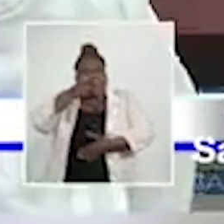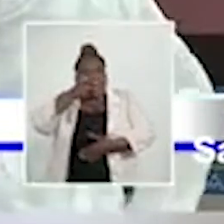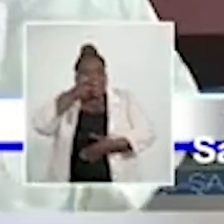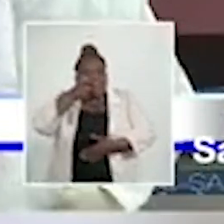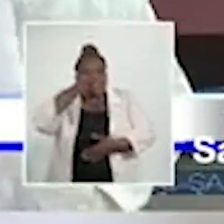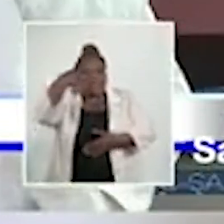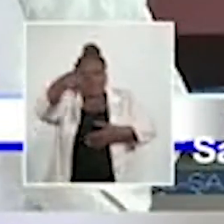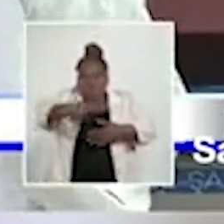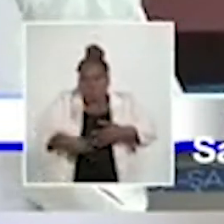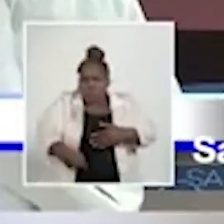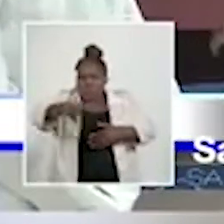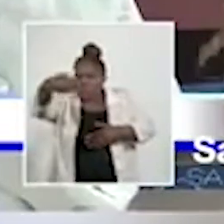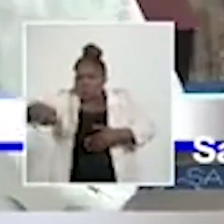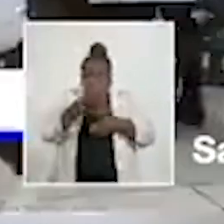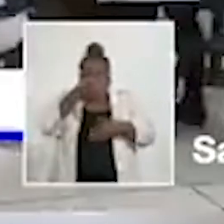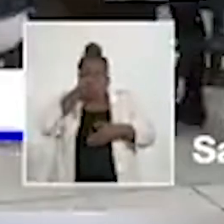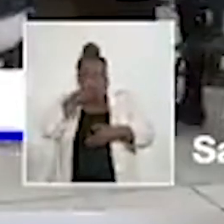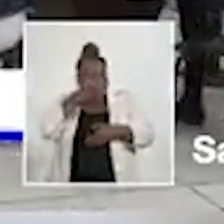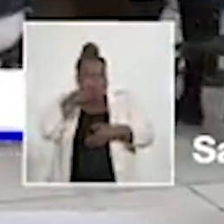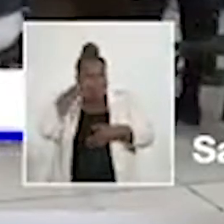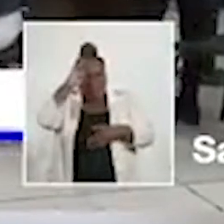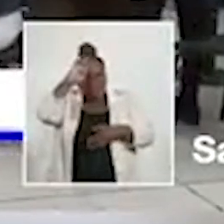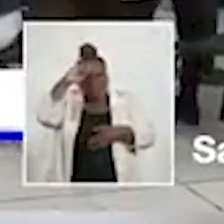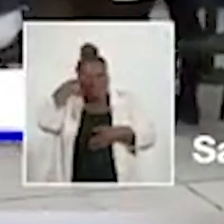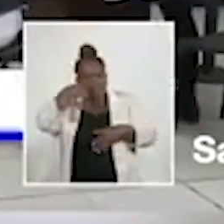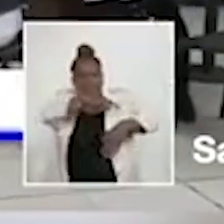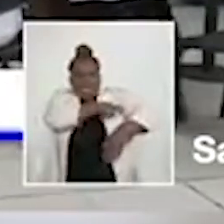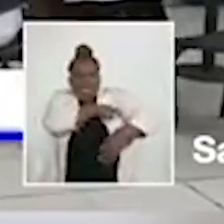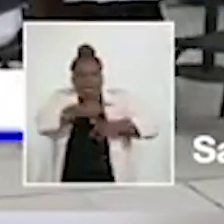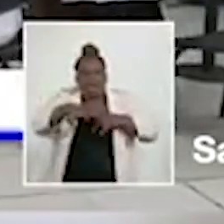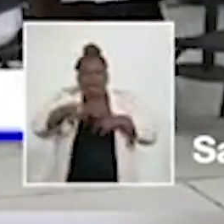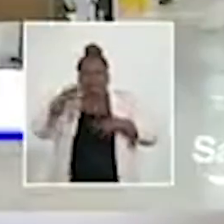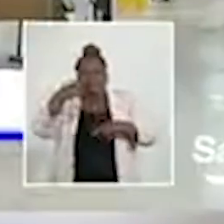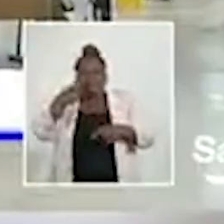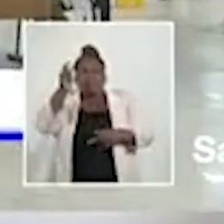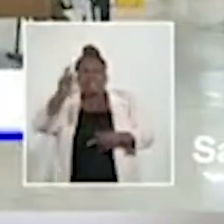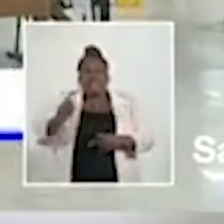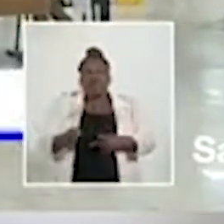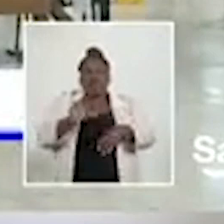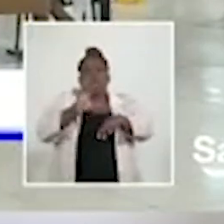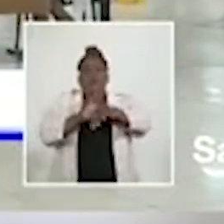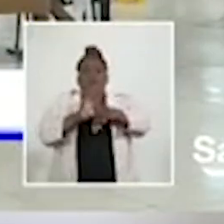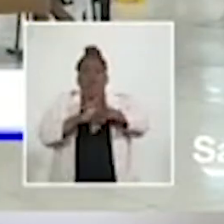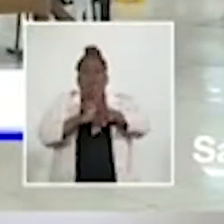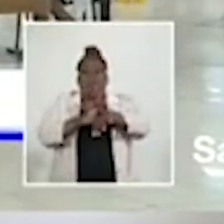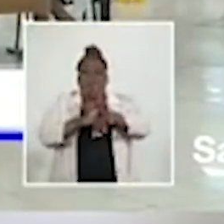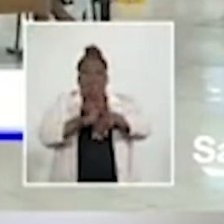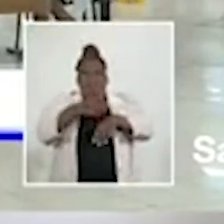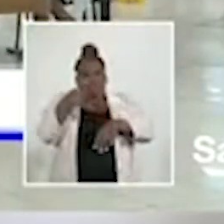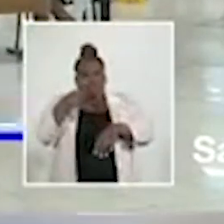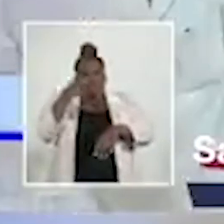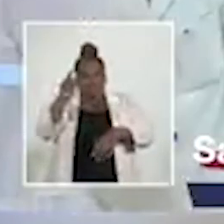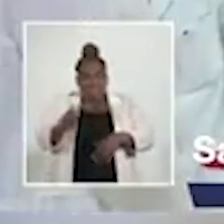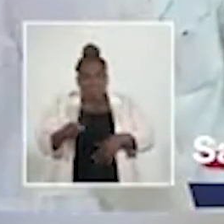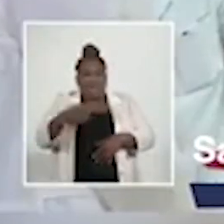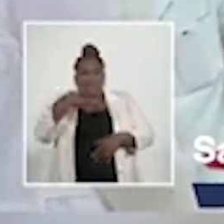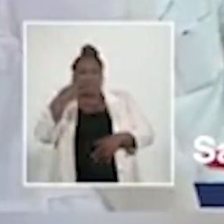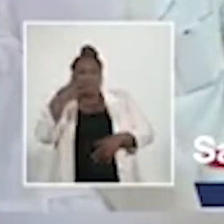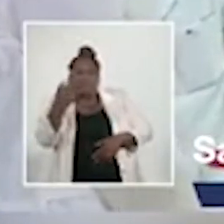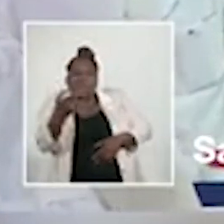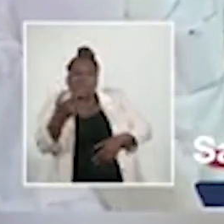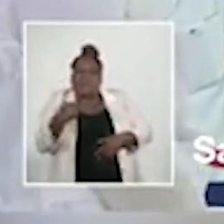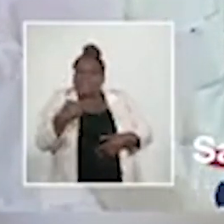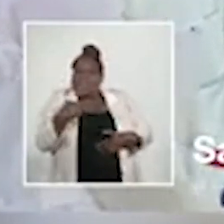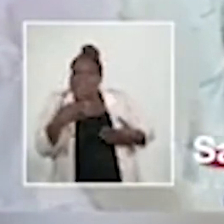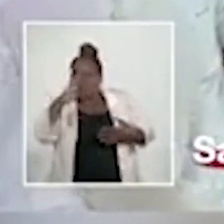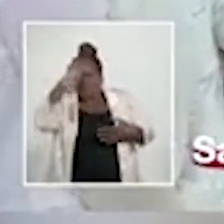regulaciones internacionales algunos países se exigen que los pasajeros que arriben posean un boleto válido de regreso